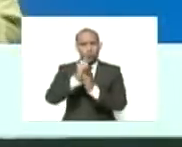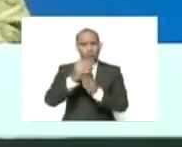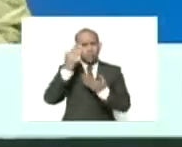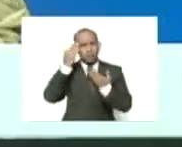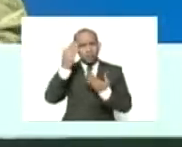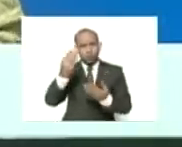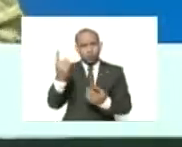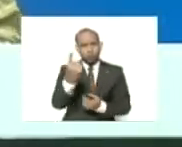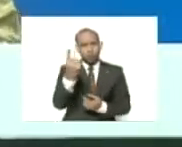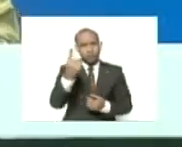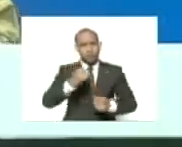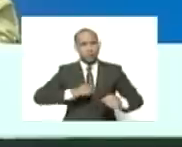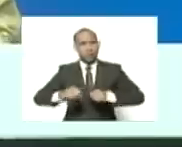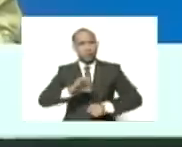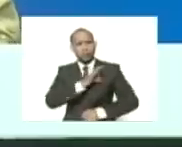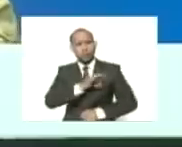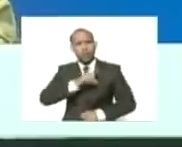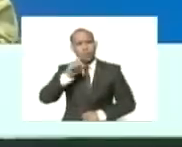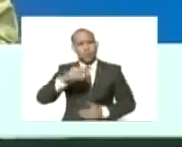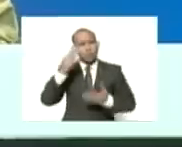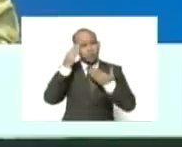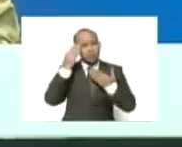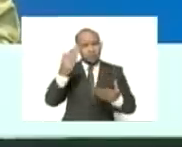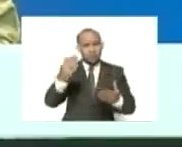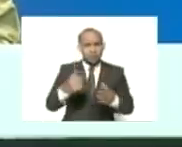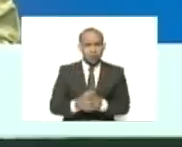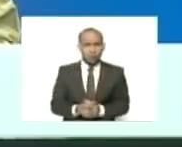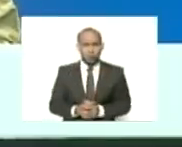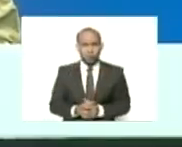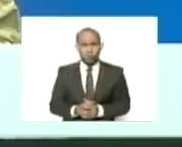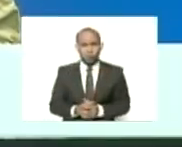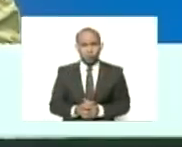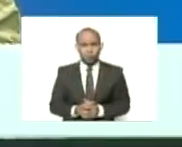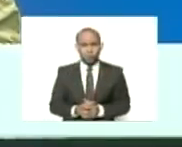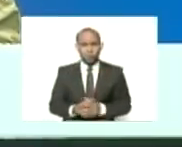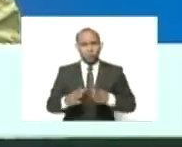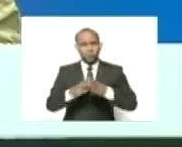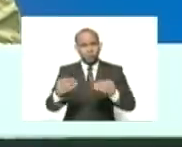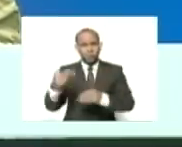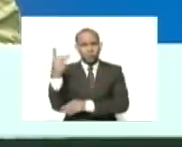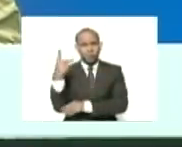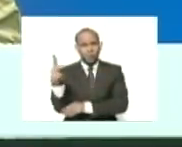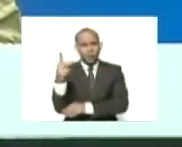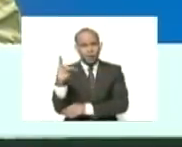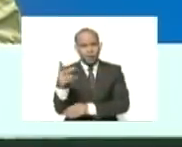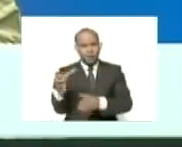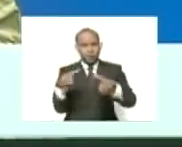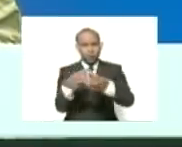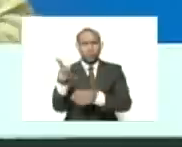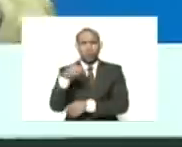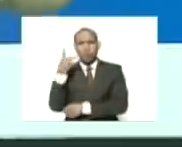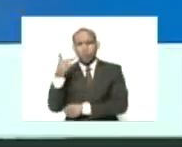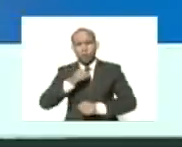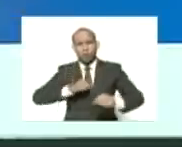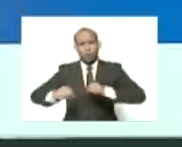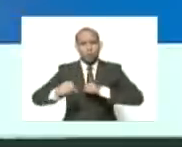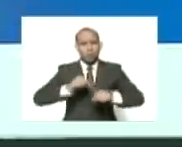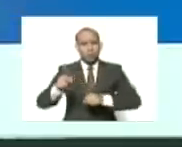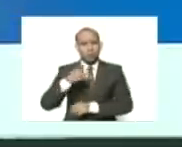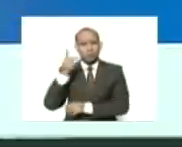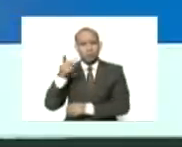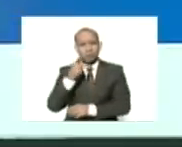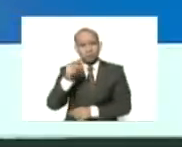los movimientos sociales, sino le doy un saludo muy especial a los partidos políticos y movimientos políticos del gran